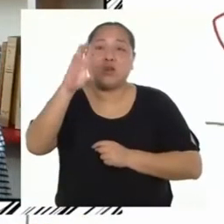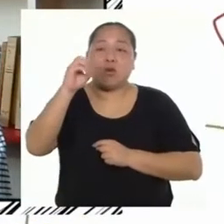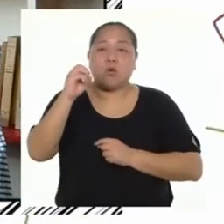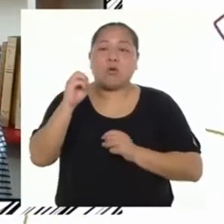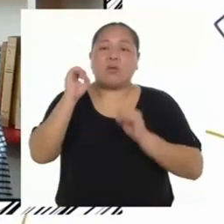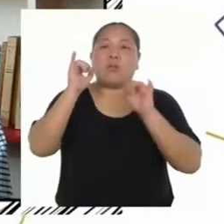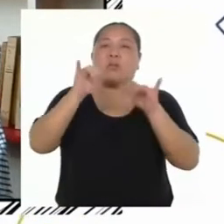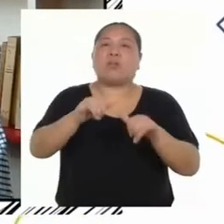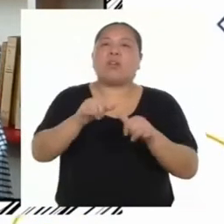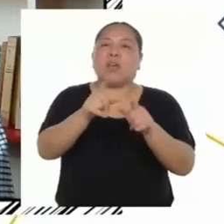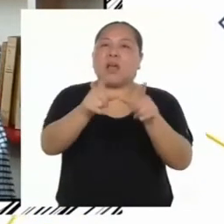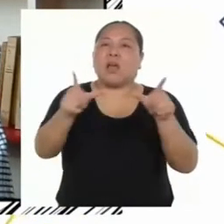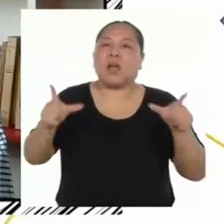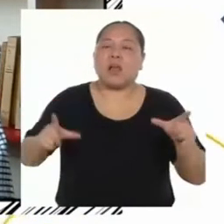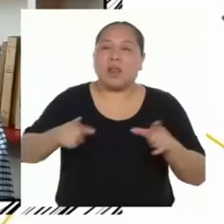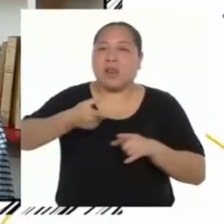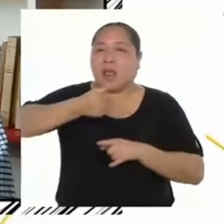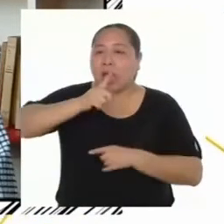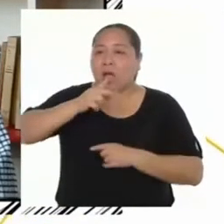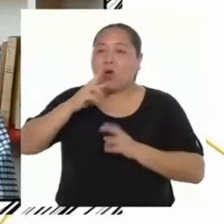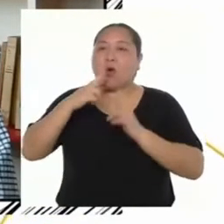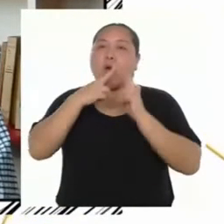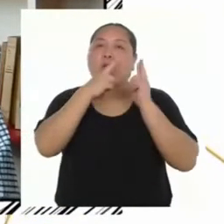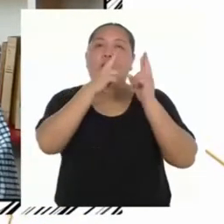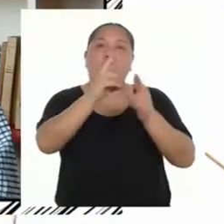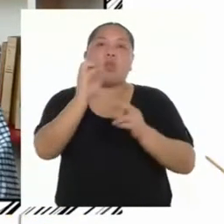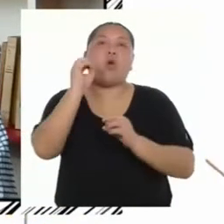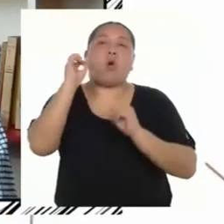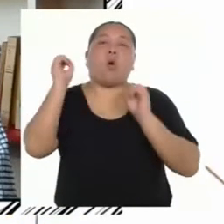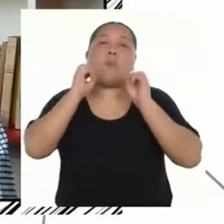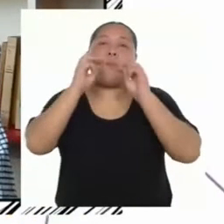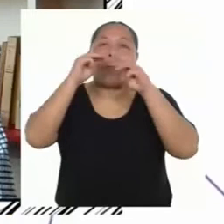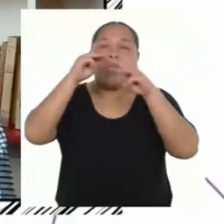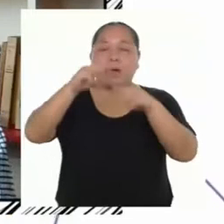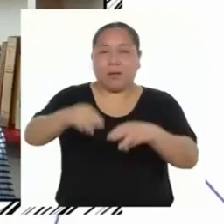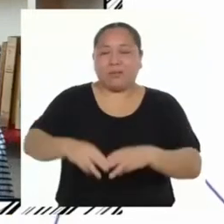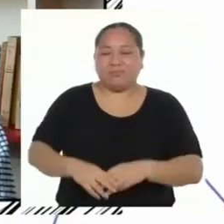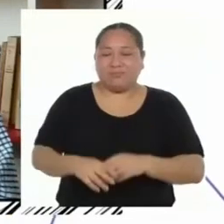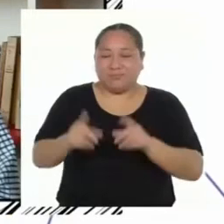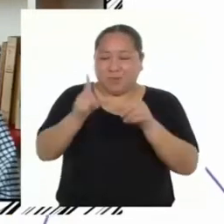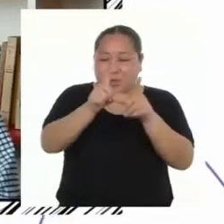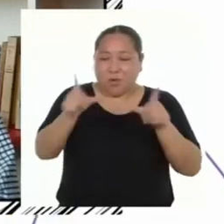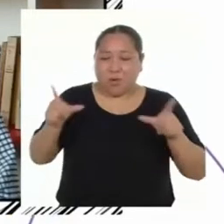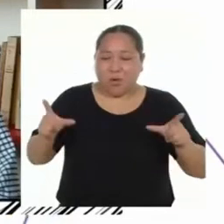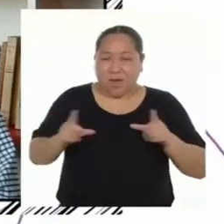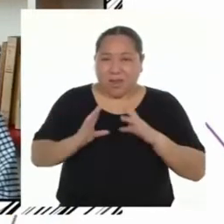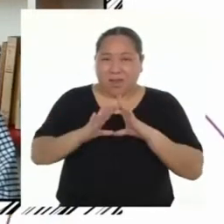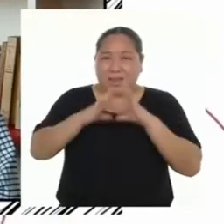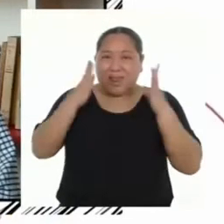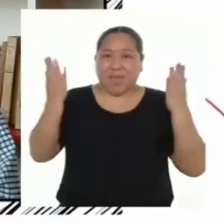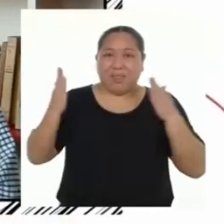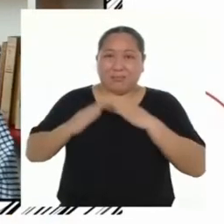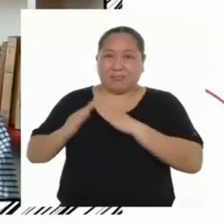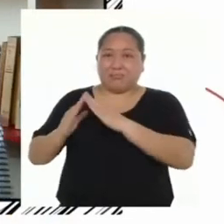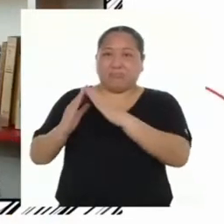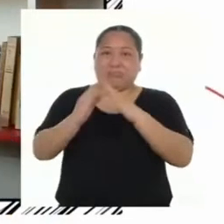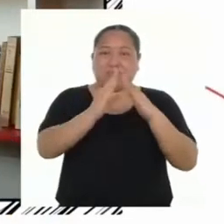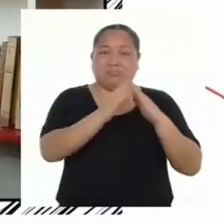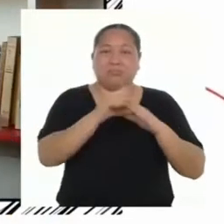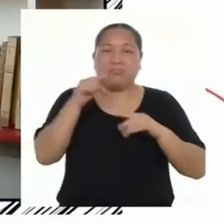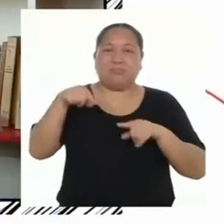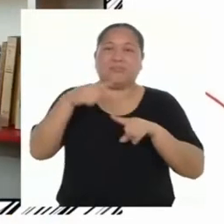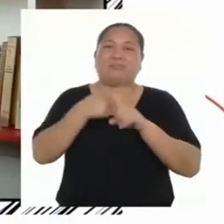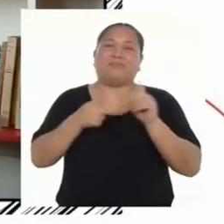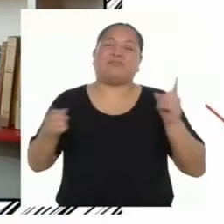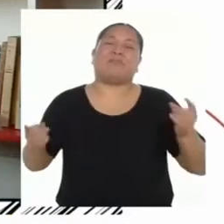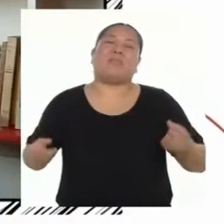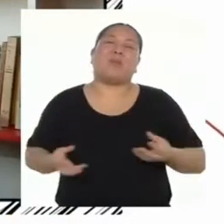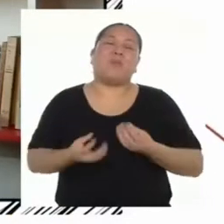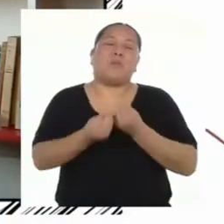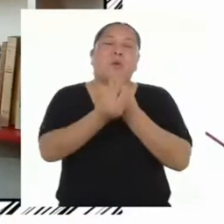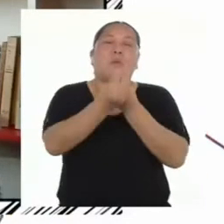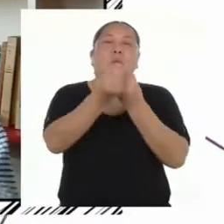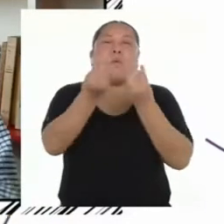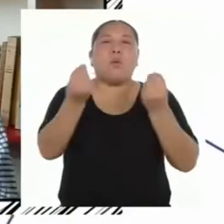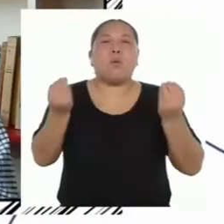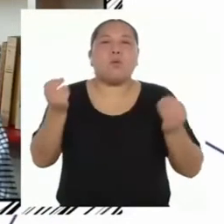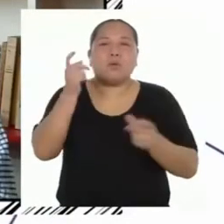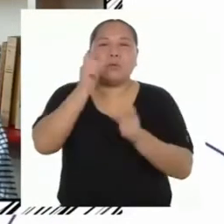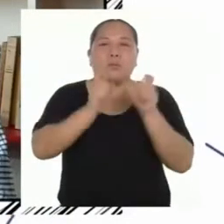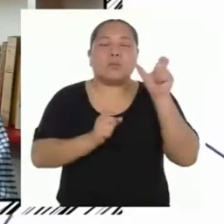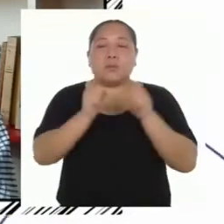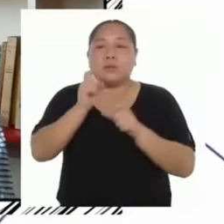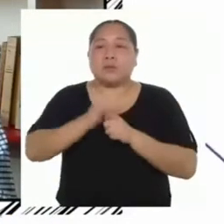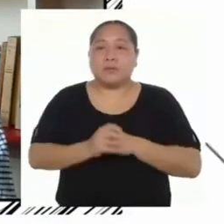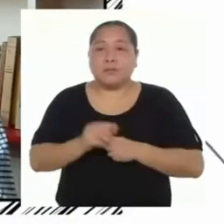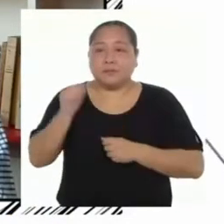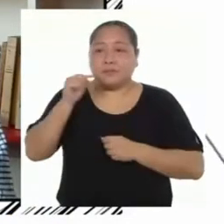los lagos, en los ríos o en el mar. En las ciudades, en cambio, el problema es completamente distinto. Primero por las cantidades.